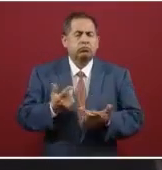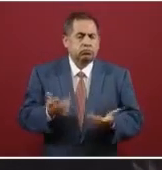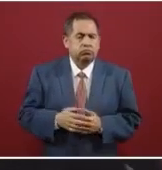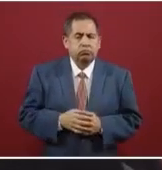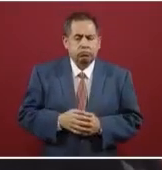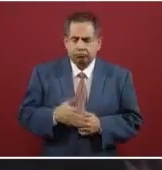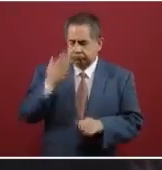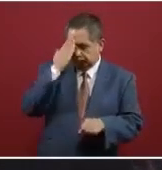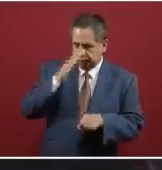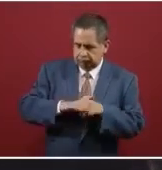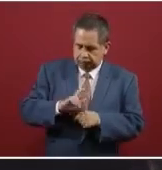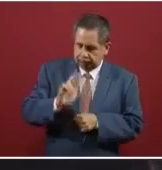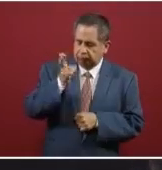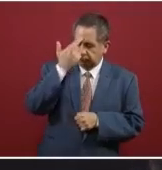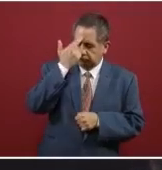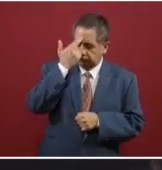conmemorar